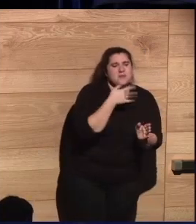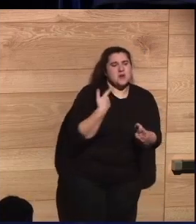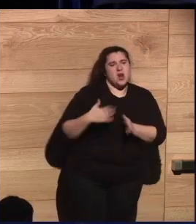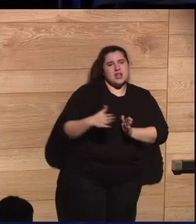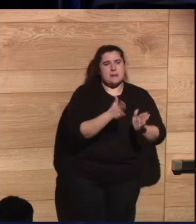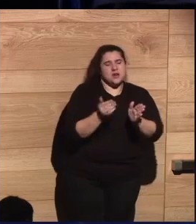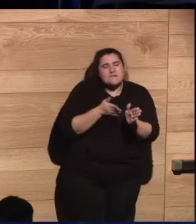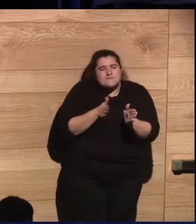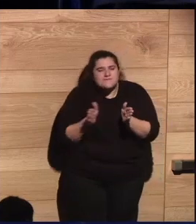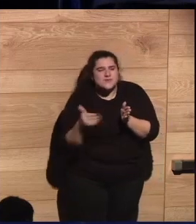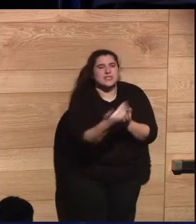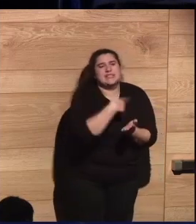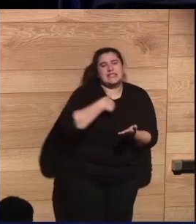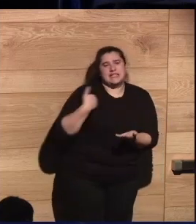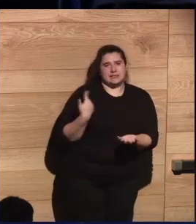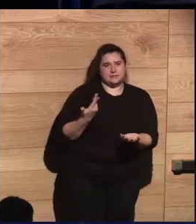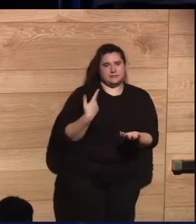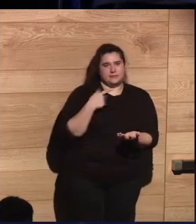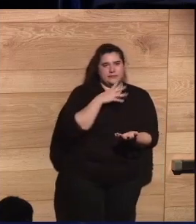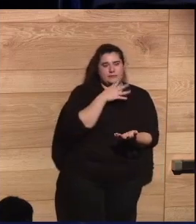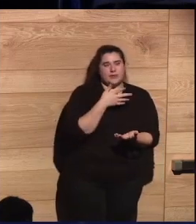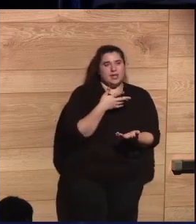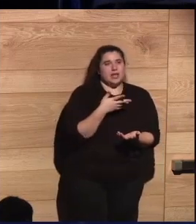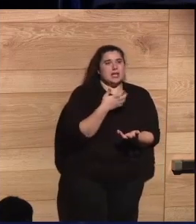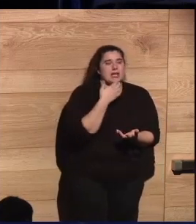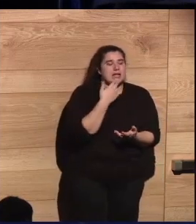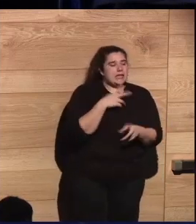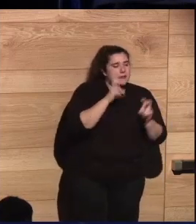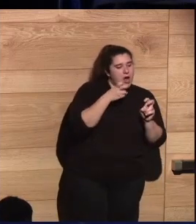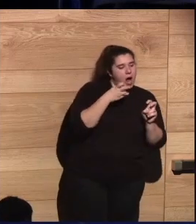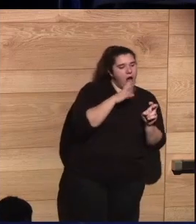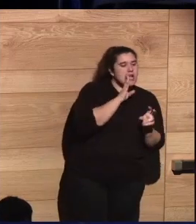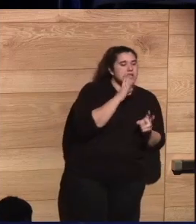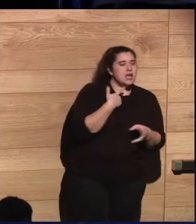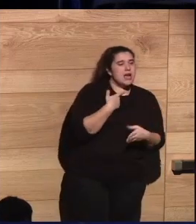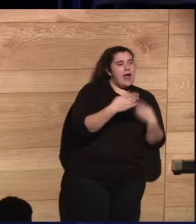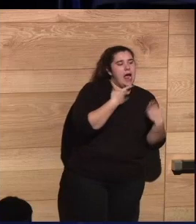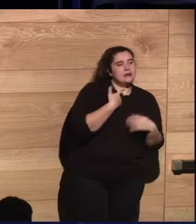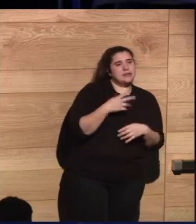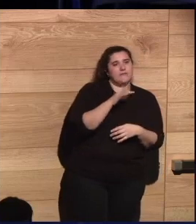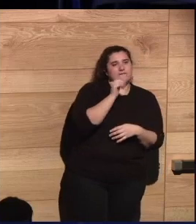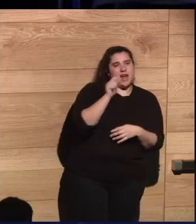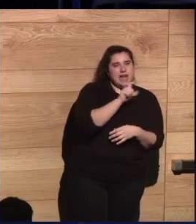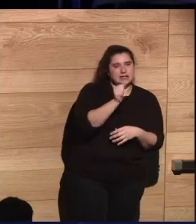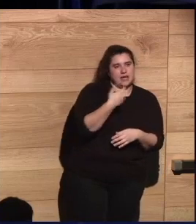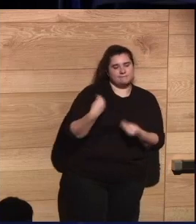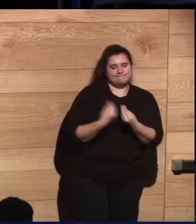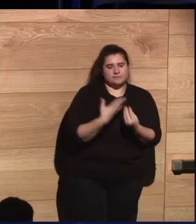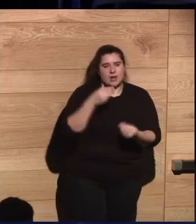había que buscar en la esencia popular. Pues hablábamos de Falla, pues también recuerdo que con